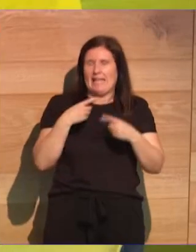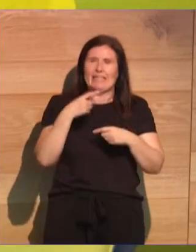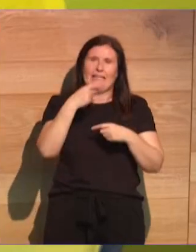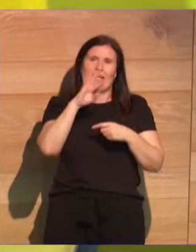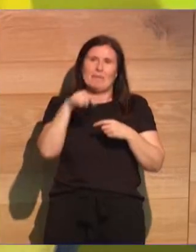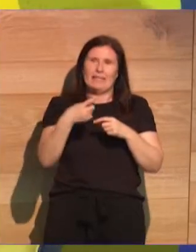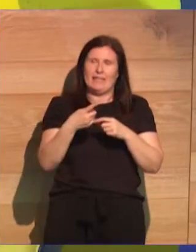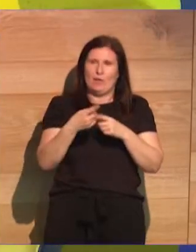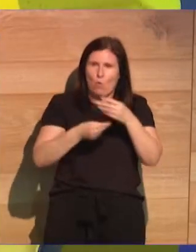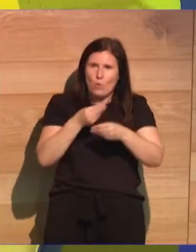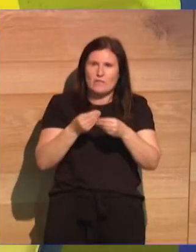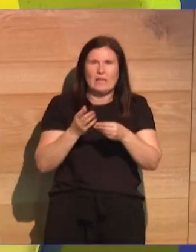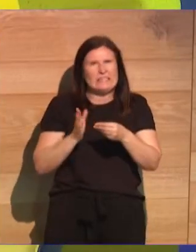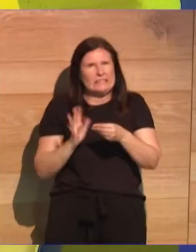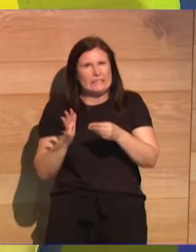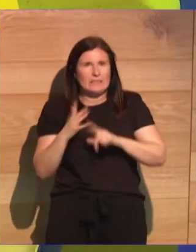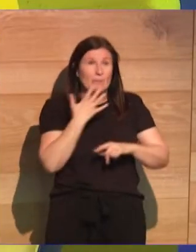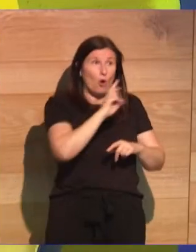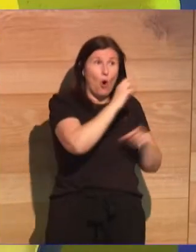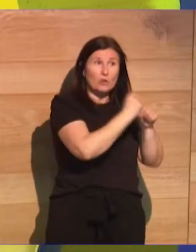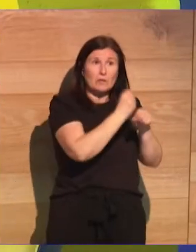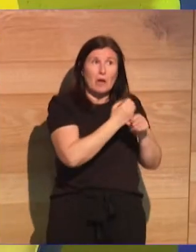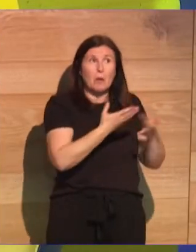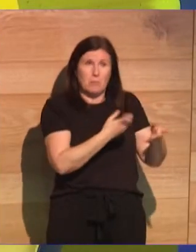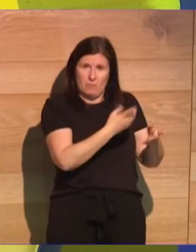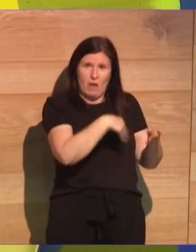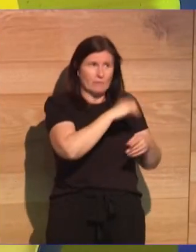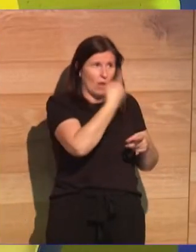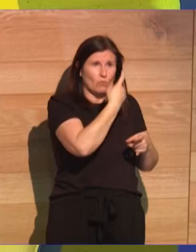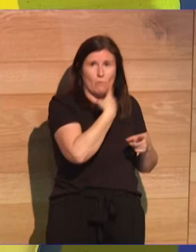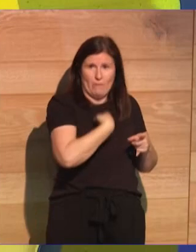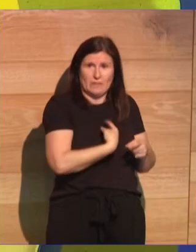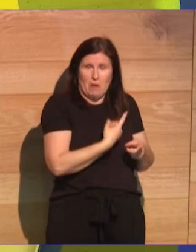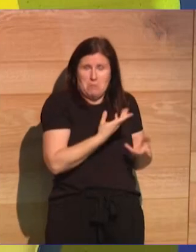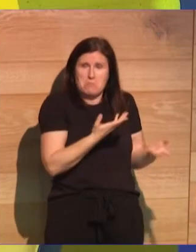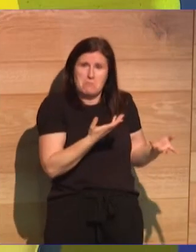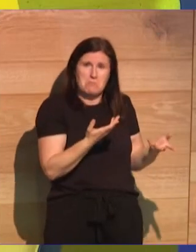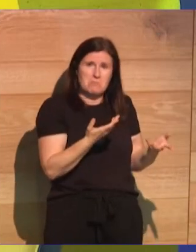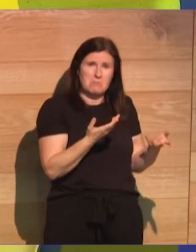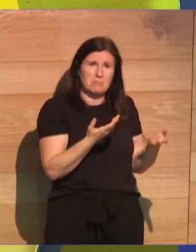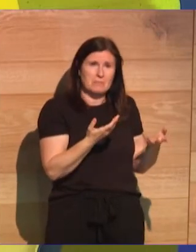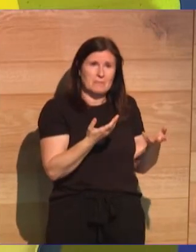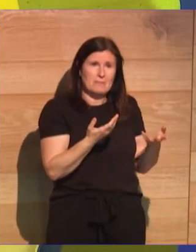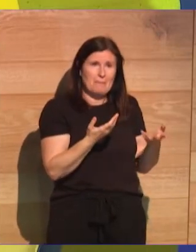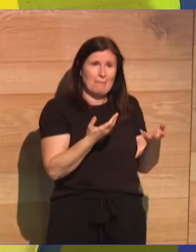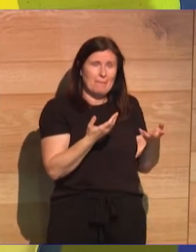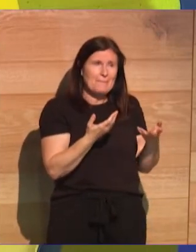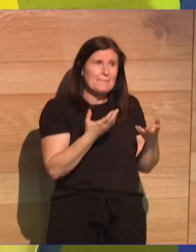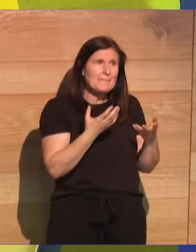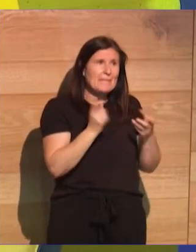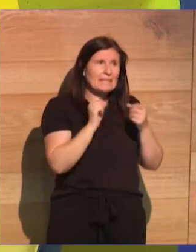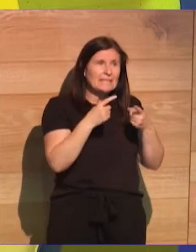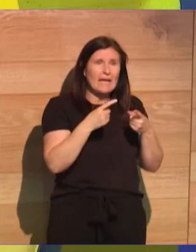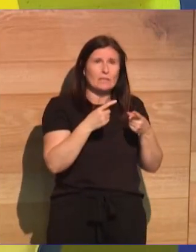decir cuando lo hacen, ¿no? Yo creo que lo que está detrás es que tenemos que emplear la tecnología con otra serie